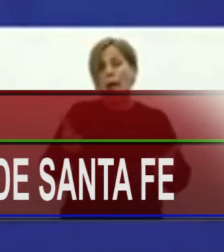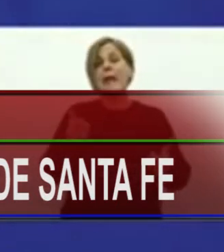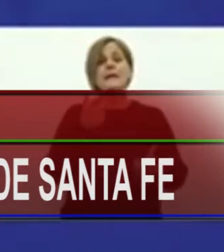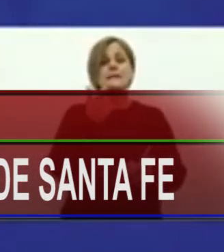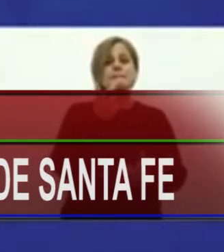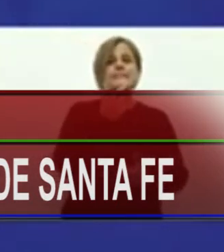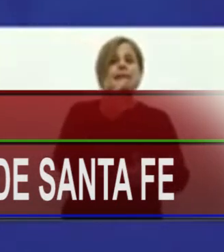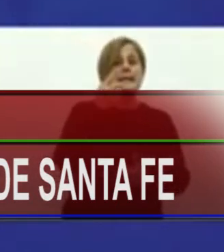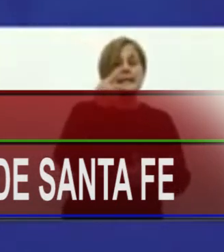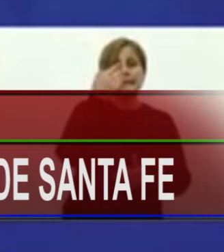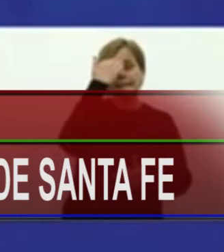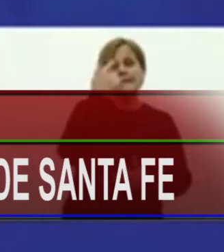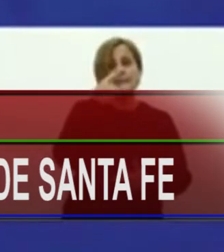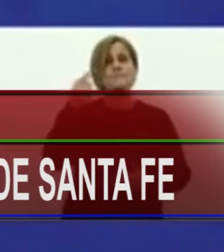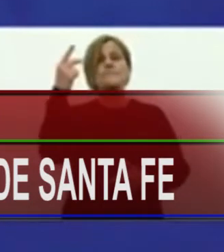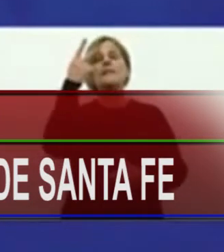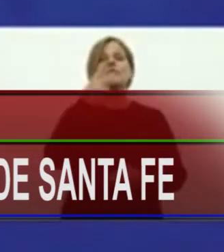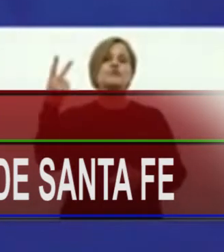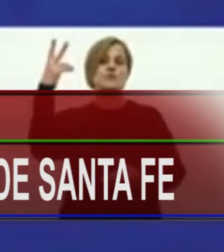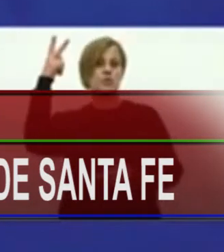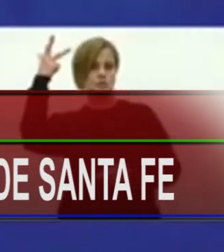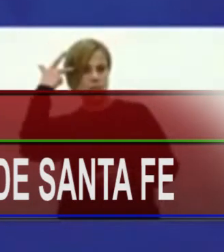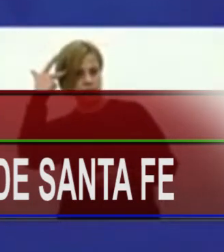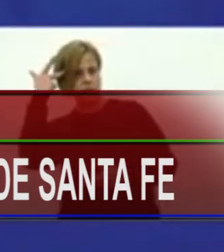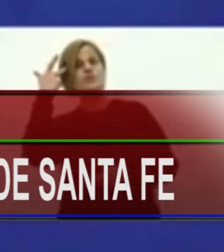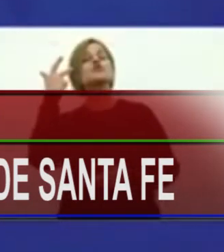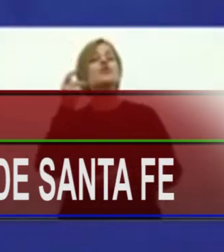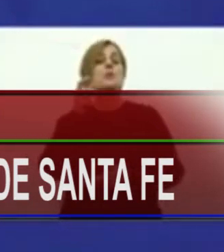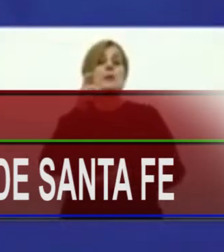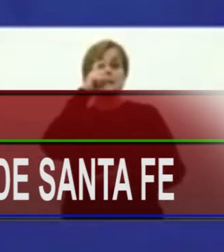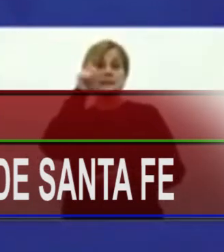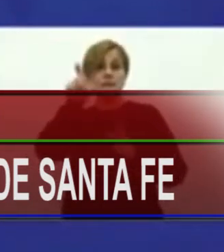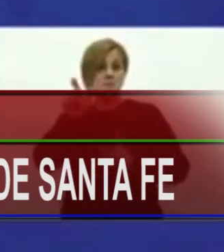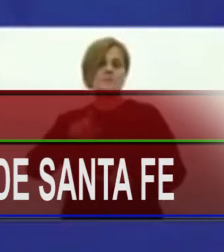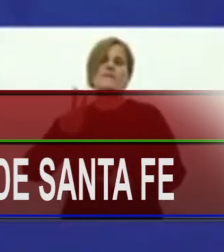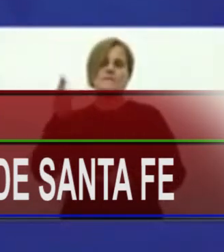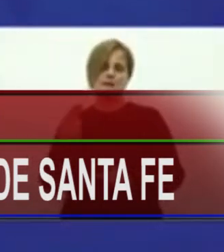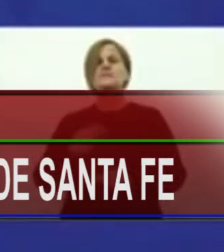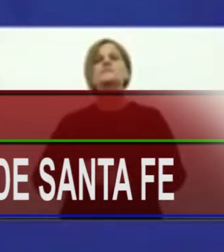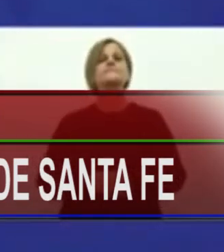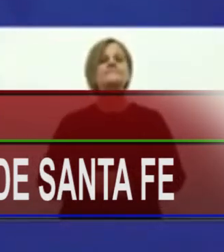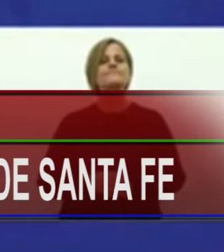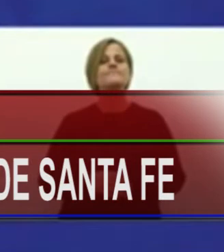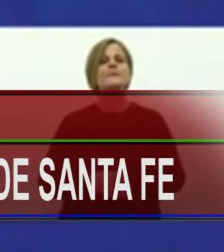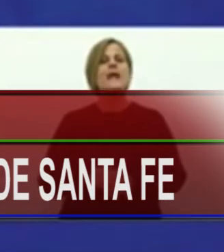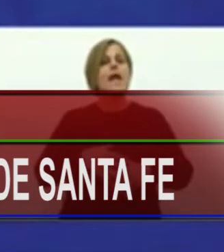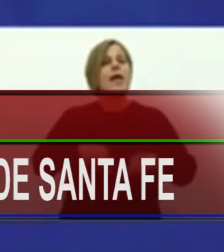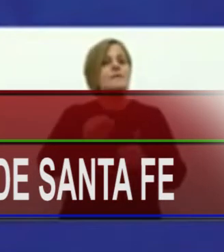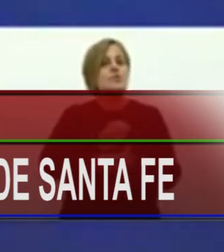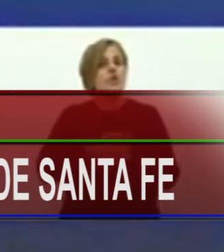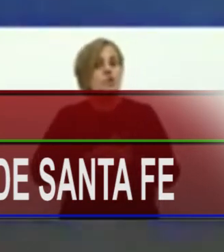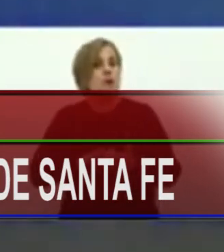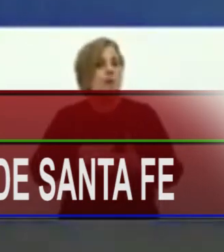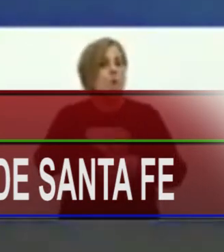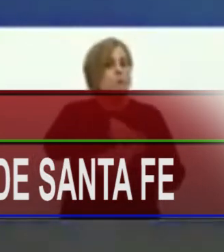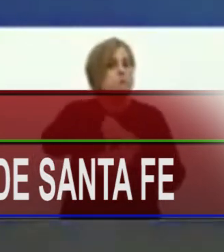15.218, y fallecidos continúan 7 personas. En cuanto a la distribución de los casos, queremos remarcar